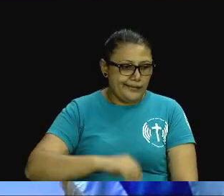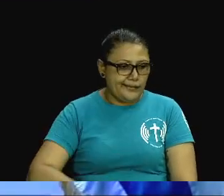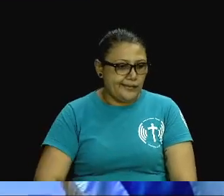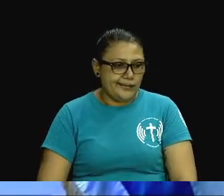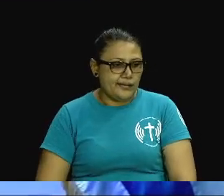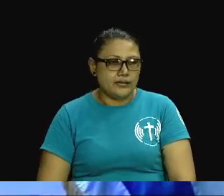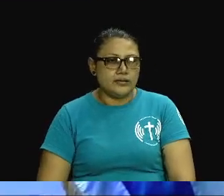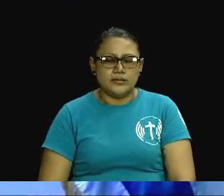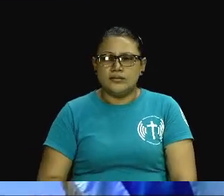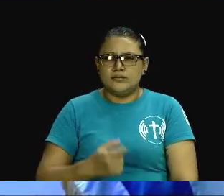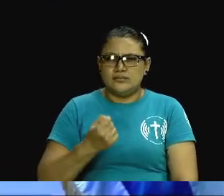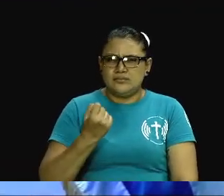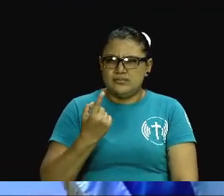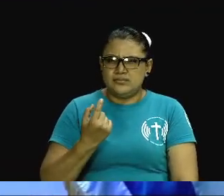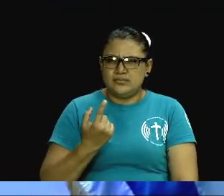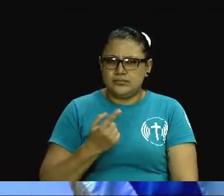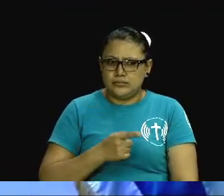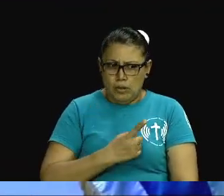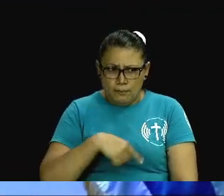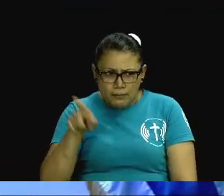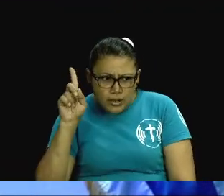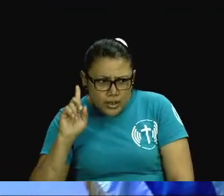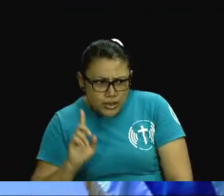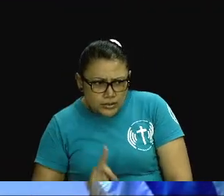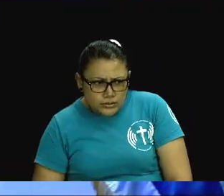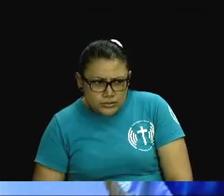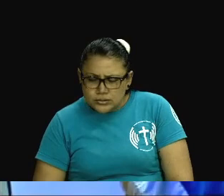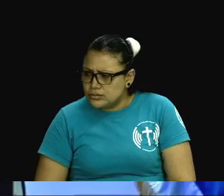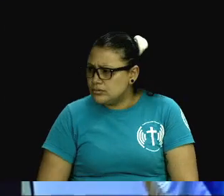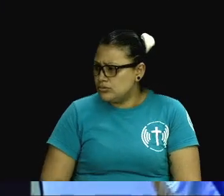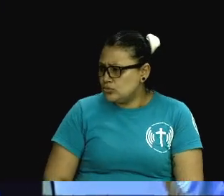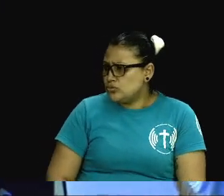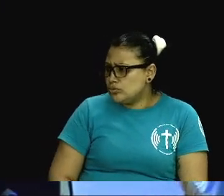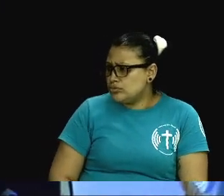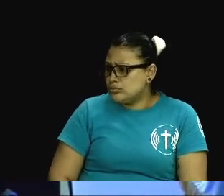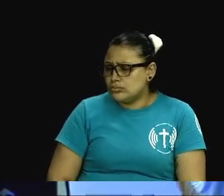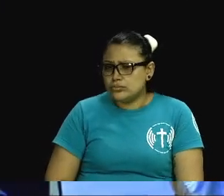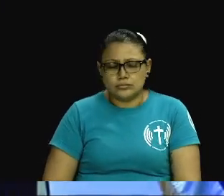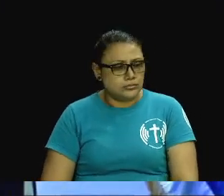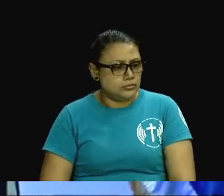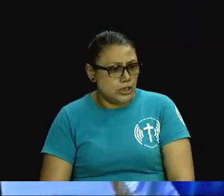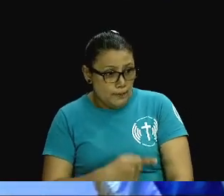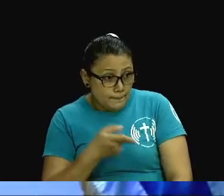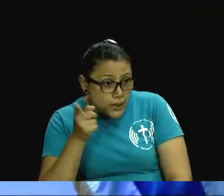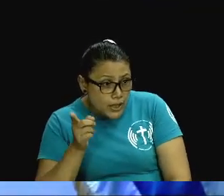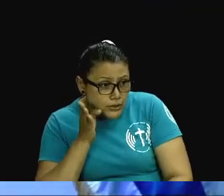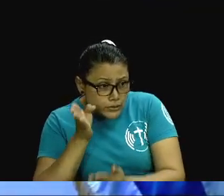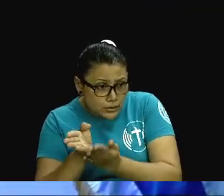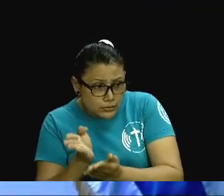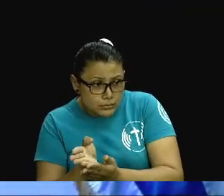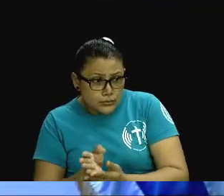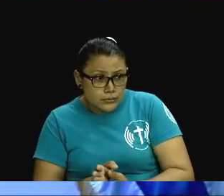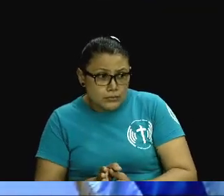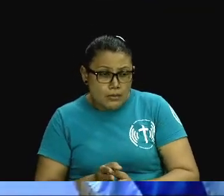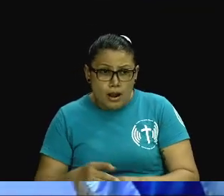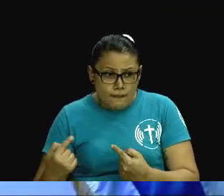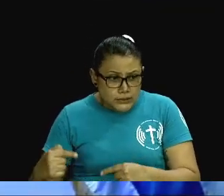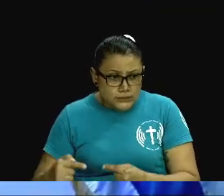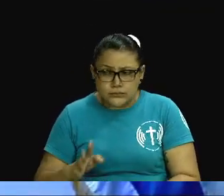y vas a ir yo sí imagina el banco yo sí porque te están quitando la casa